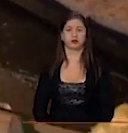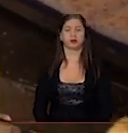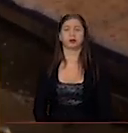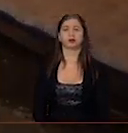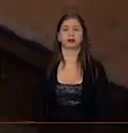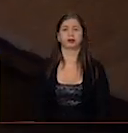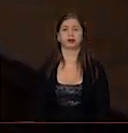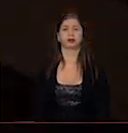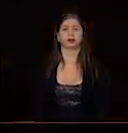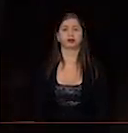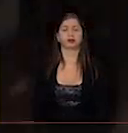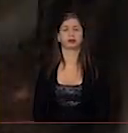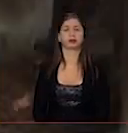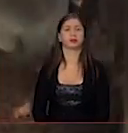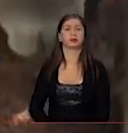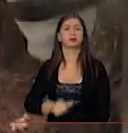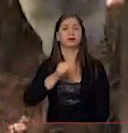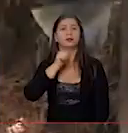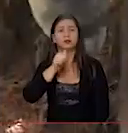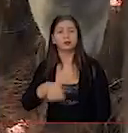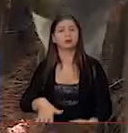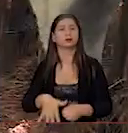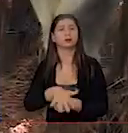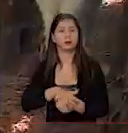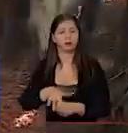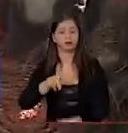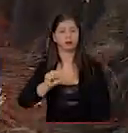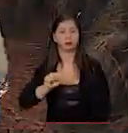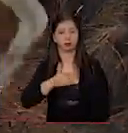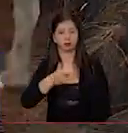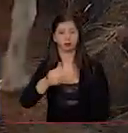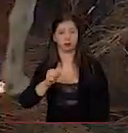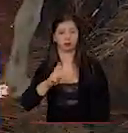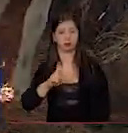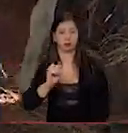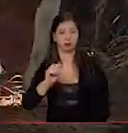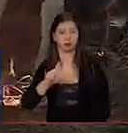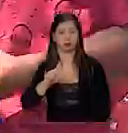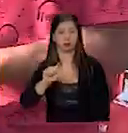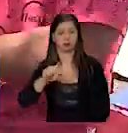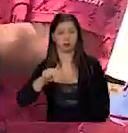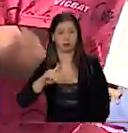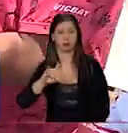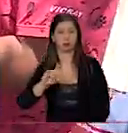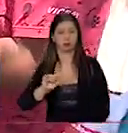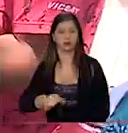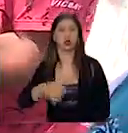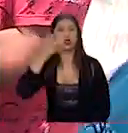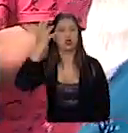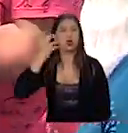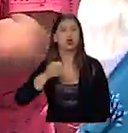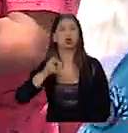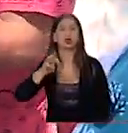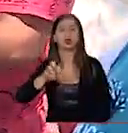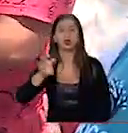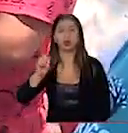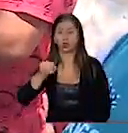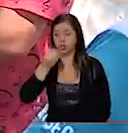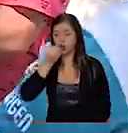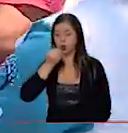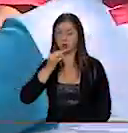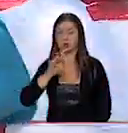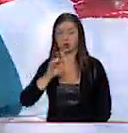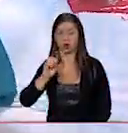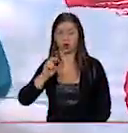316-220-3107. Y un panorama similar enfrenta a la Zarolandia, donde se requiere al menos 80 toneladas diarias de alimento. Y si usted